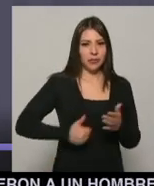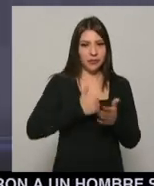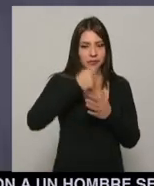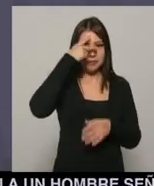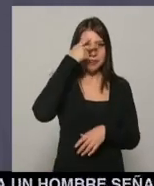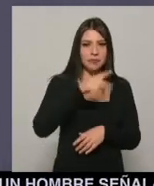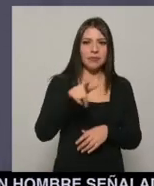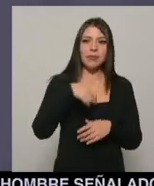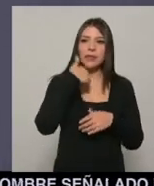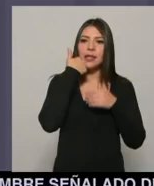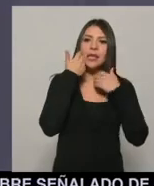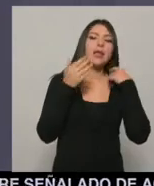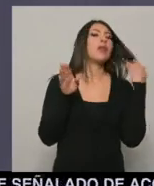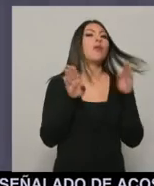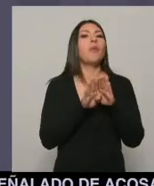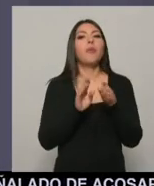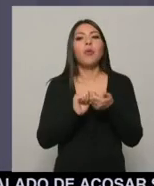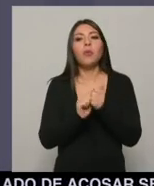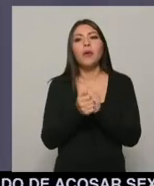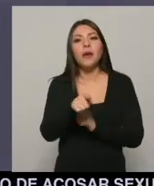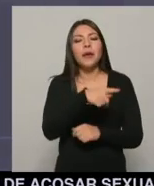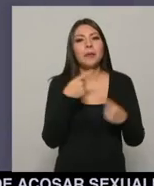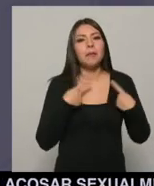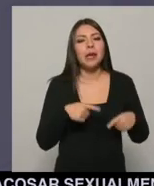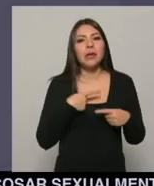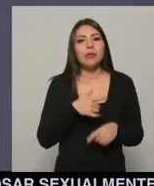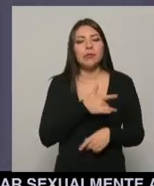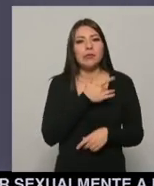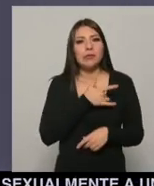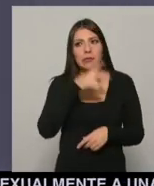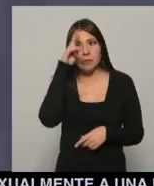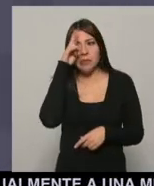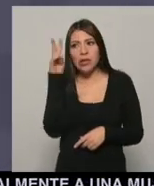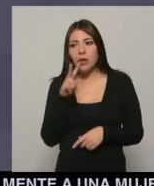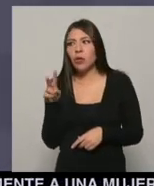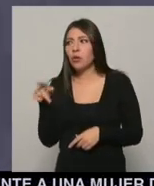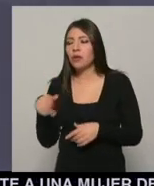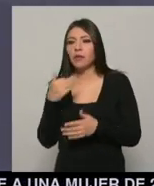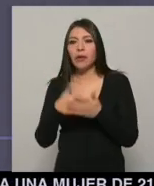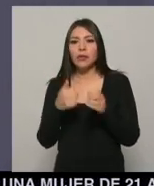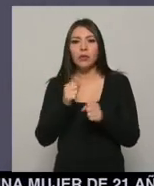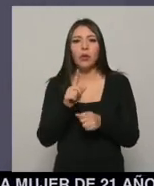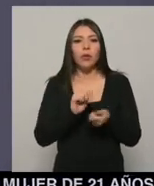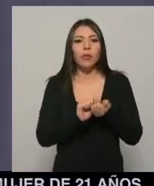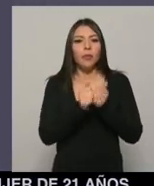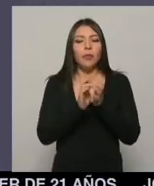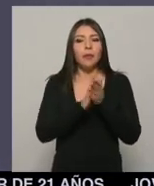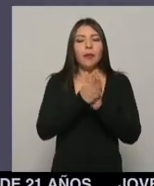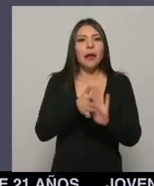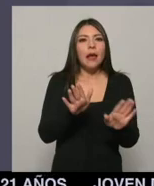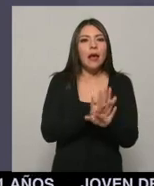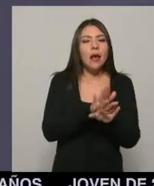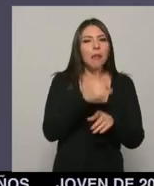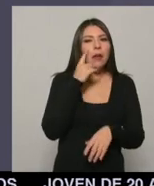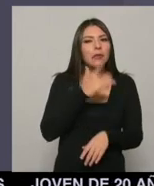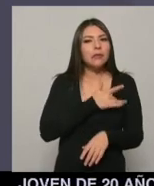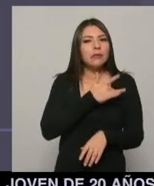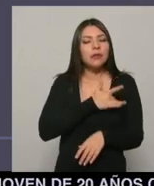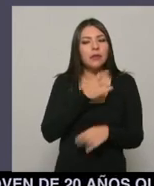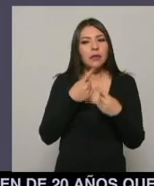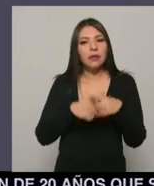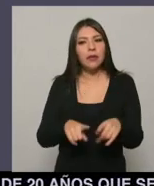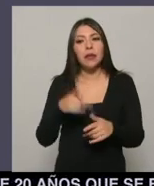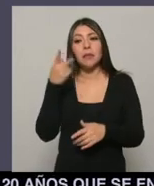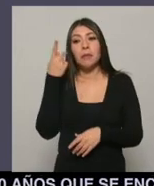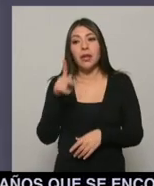tratar de mejorar la percepción hacia la ciudadanía de lo que está haciendo en materia de seguridad, pero por otro lado también las cifras están indicando